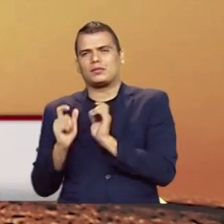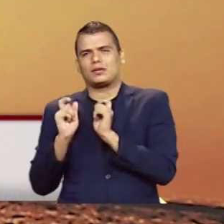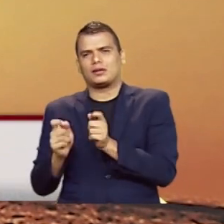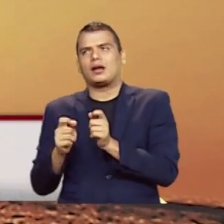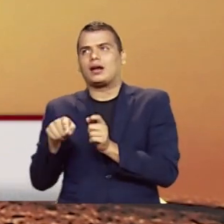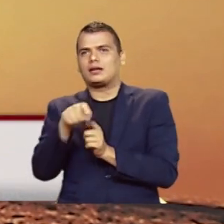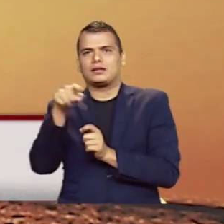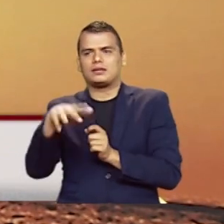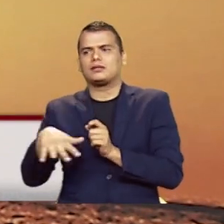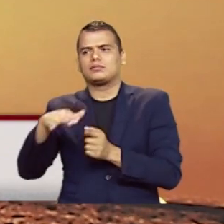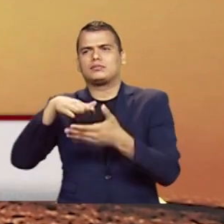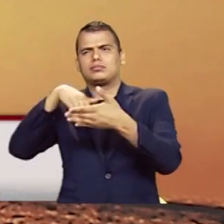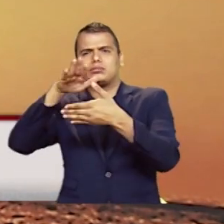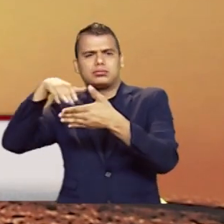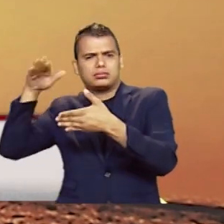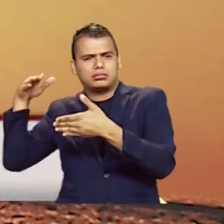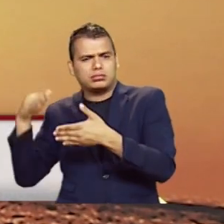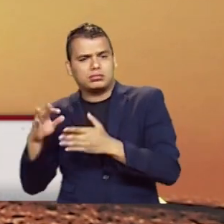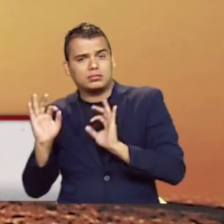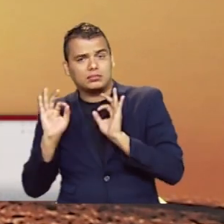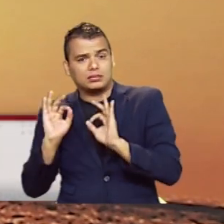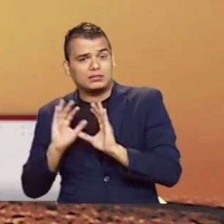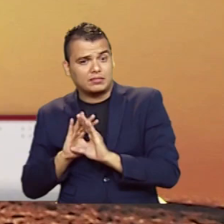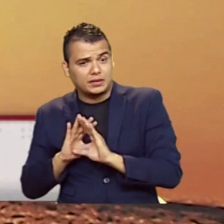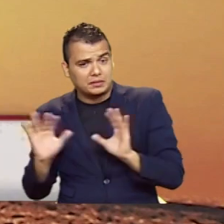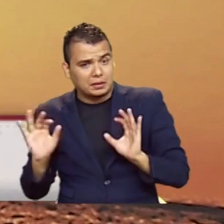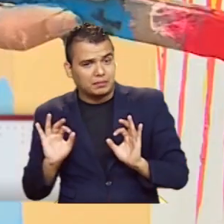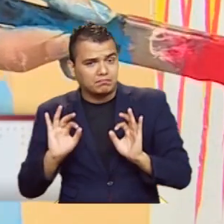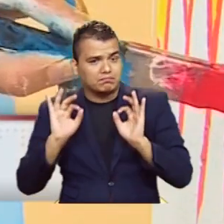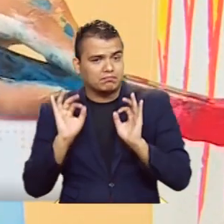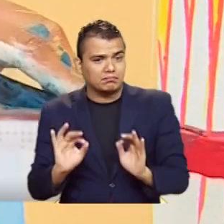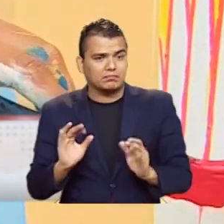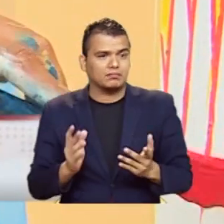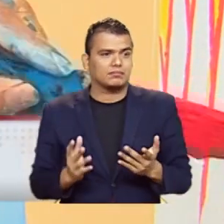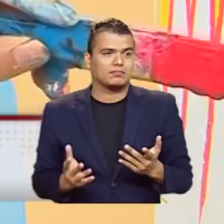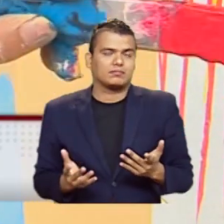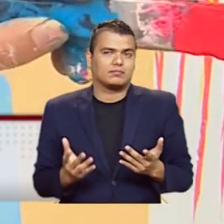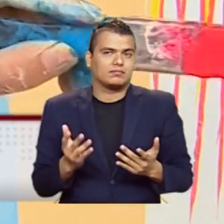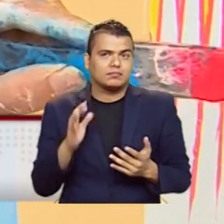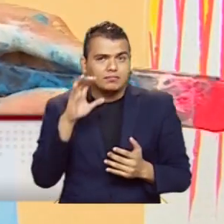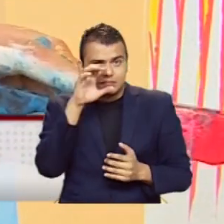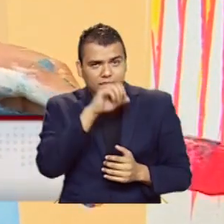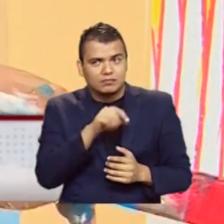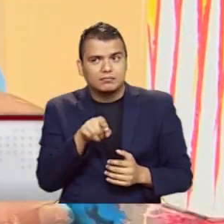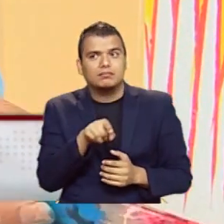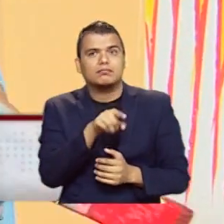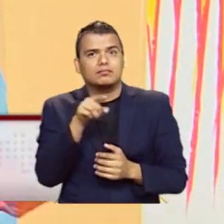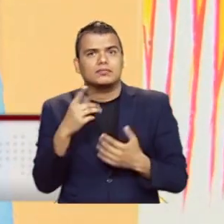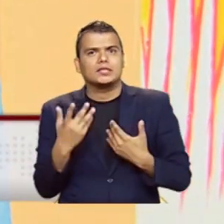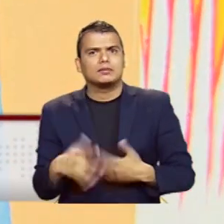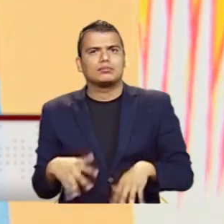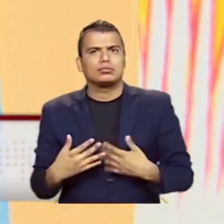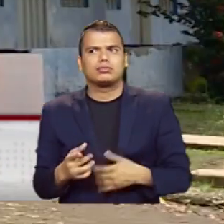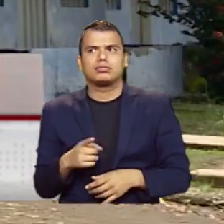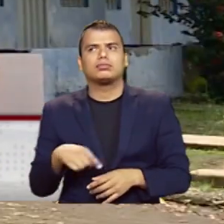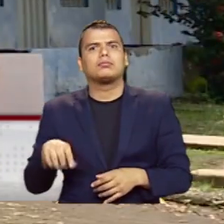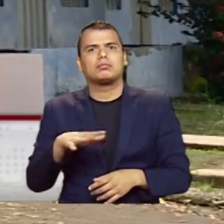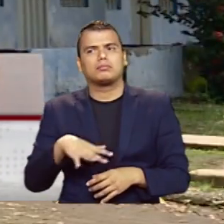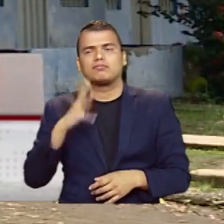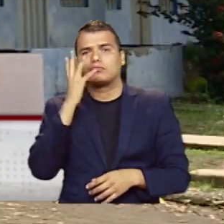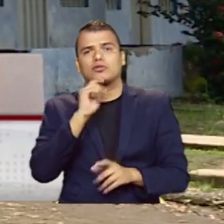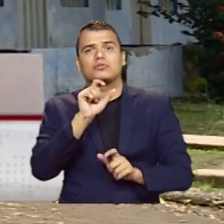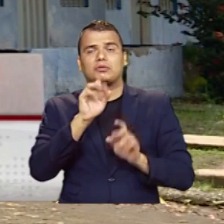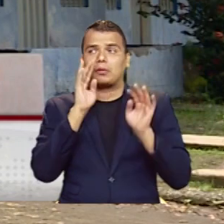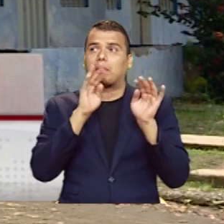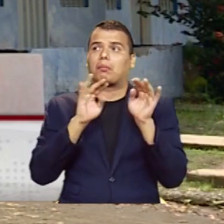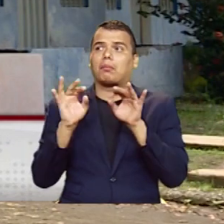estos territorios a embellecerlos, a darles vida, a darles color, a darles murales que se han vuelto incluso atractivos